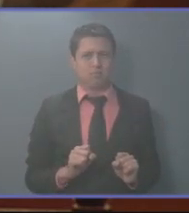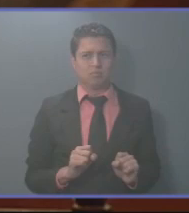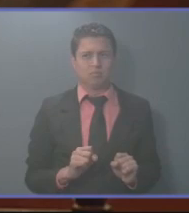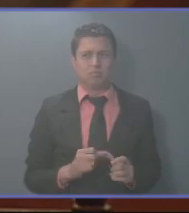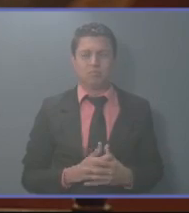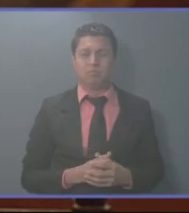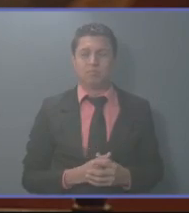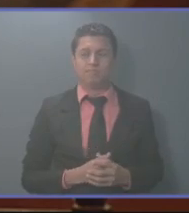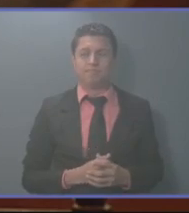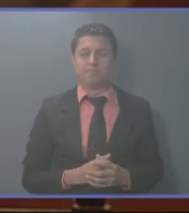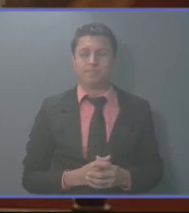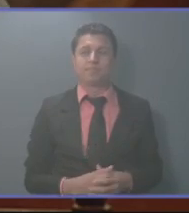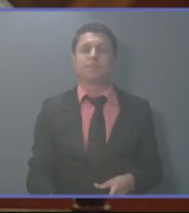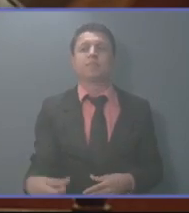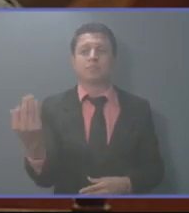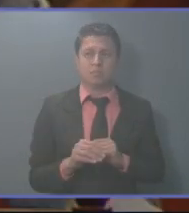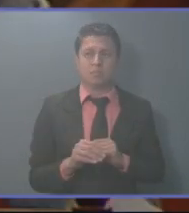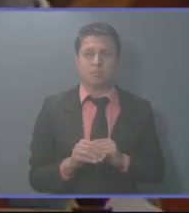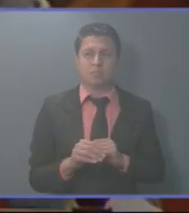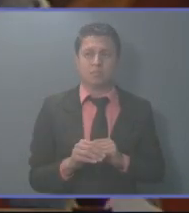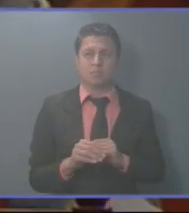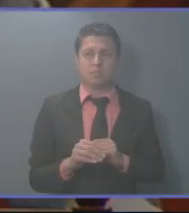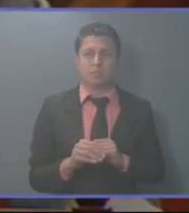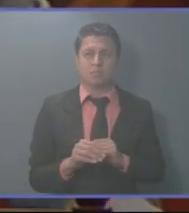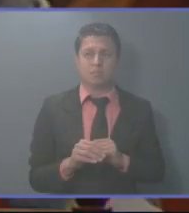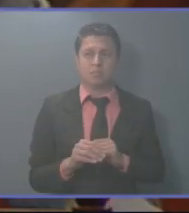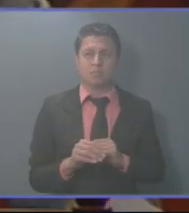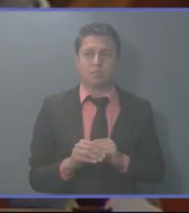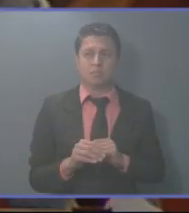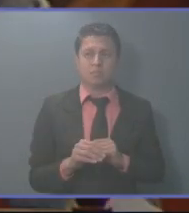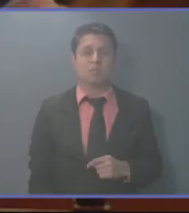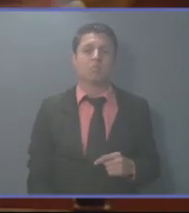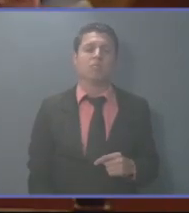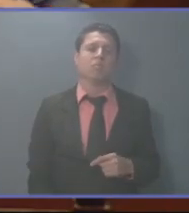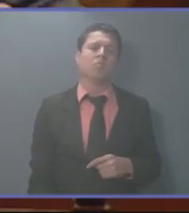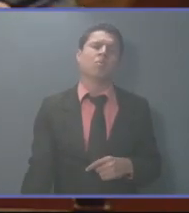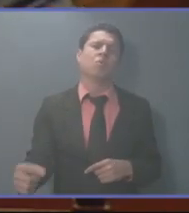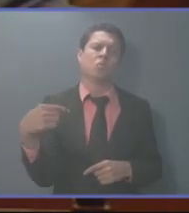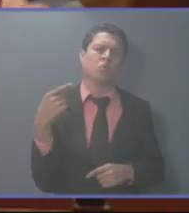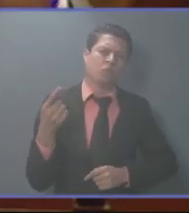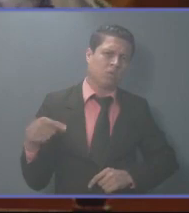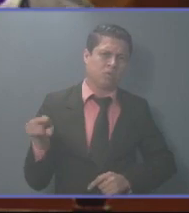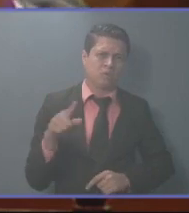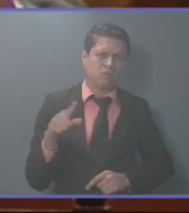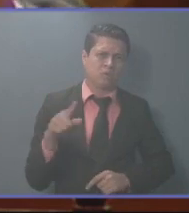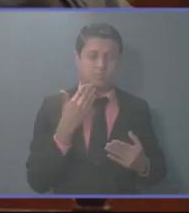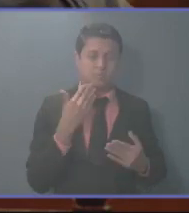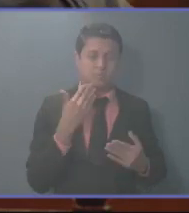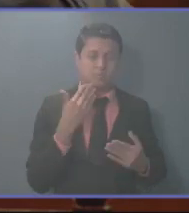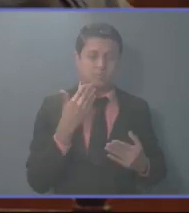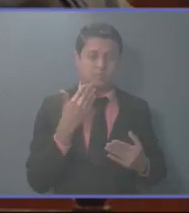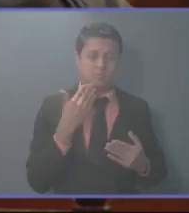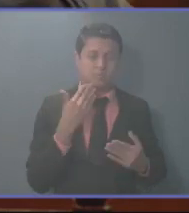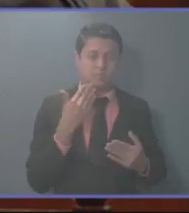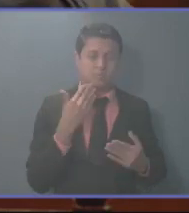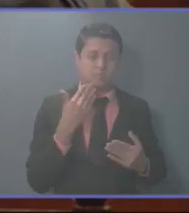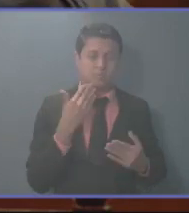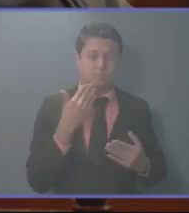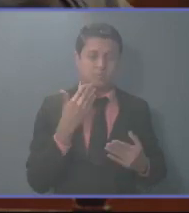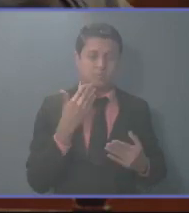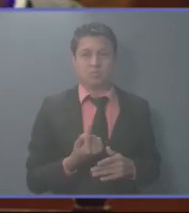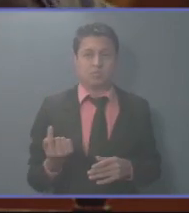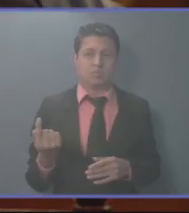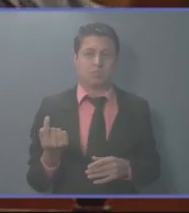o reglamentarias en vigor. Y cuando se refiere a los delitos contra la